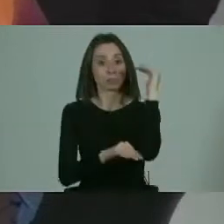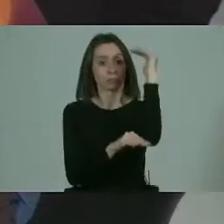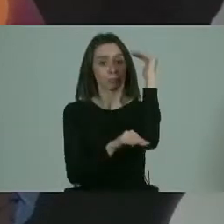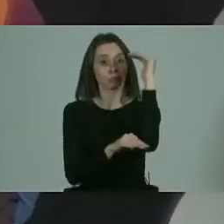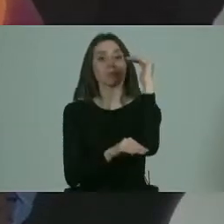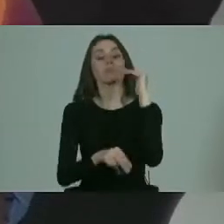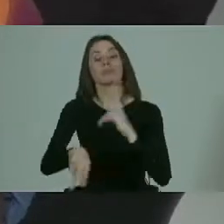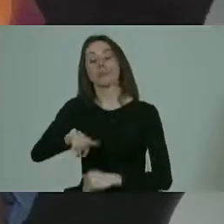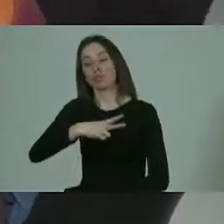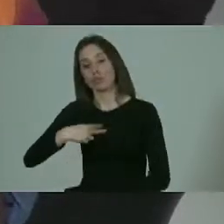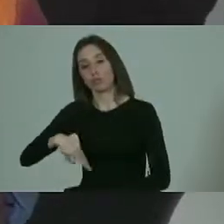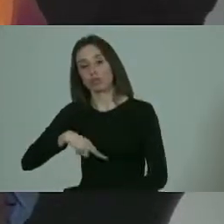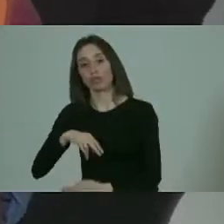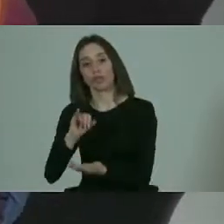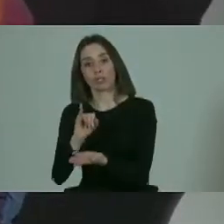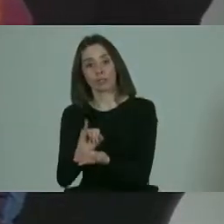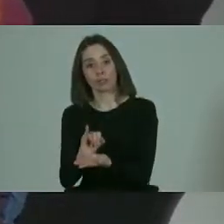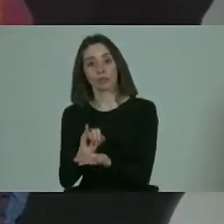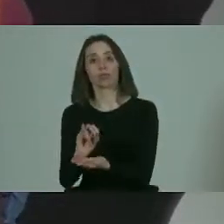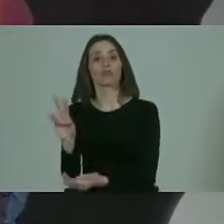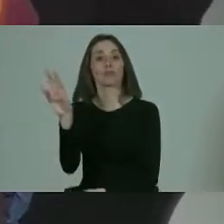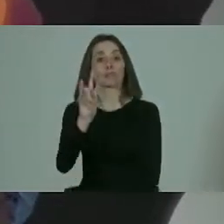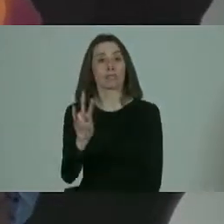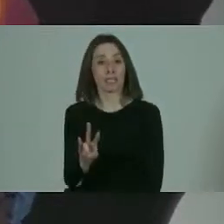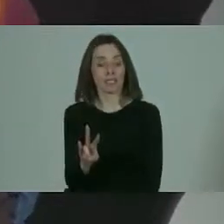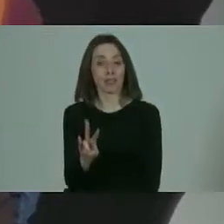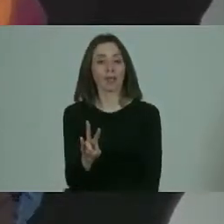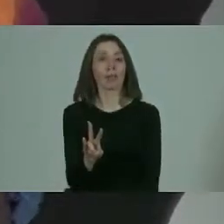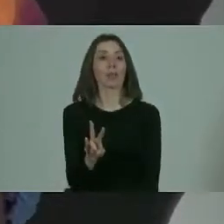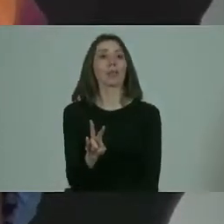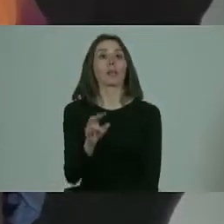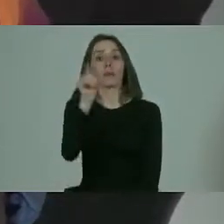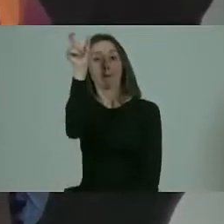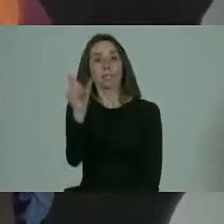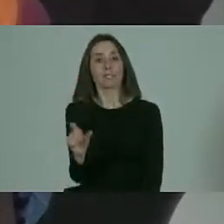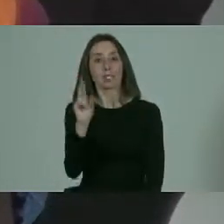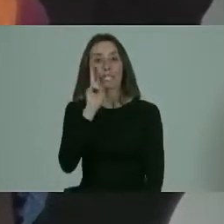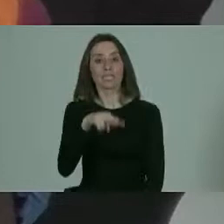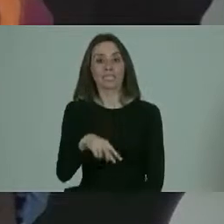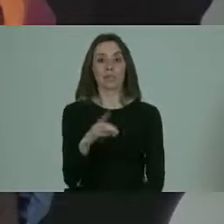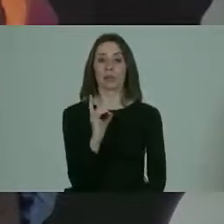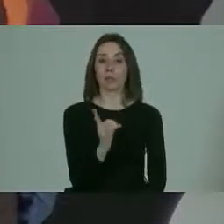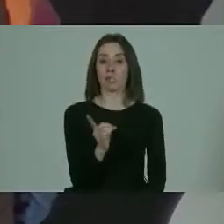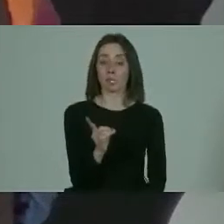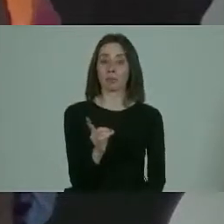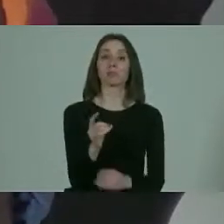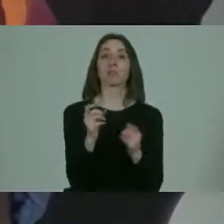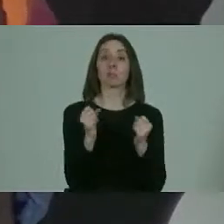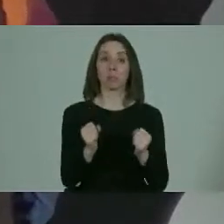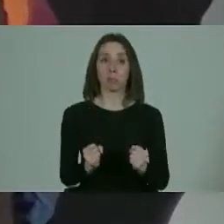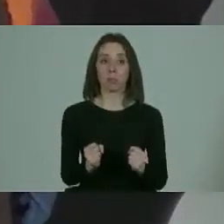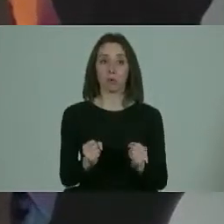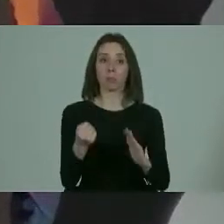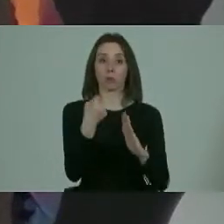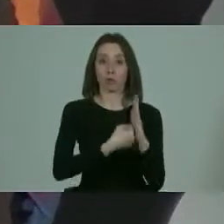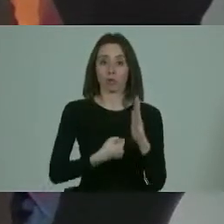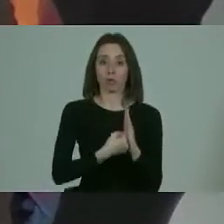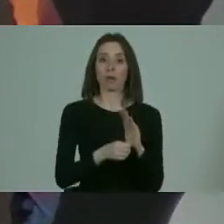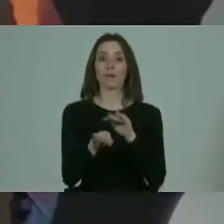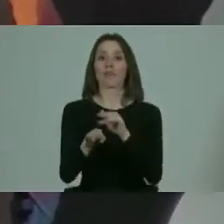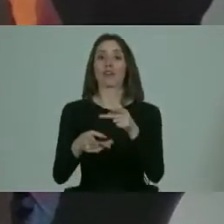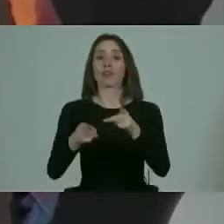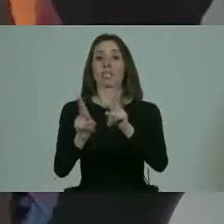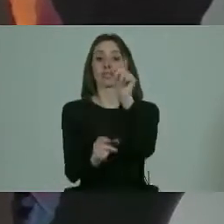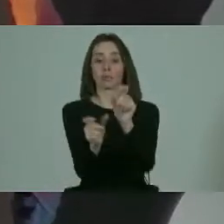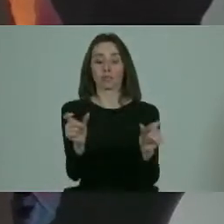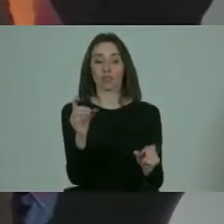pasa que nosotros como institución como servicio o persona sin discapacidad entre comillas podemos pelear por los derechos de personas de